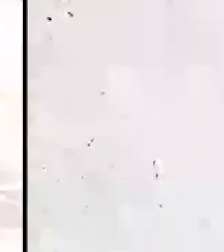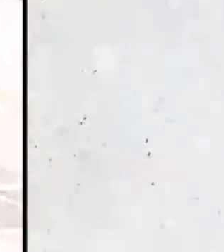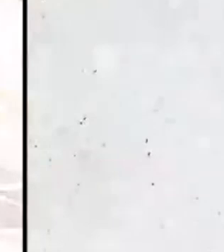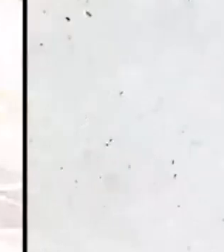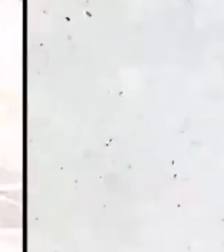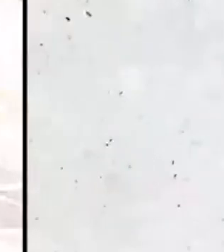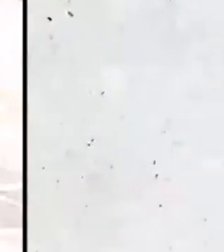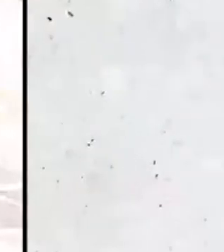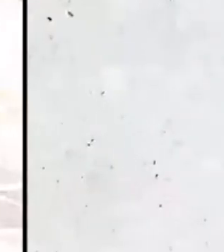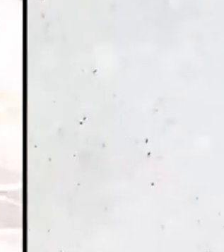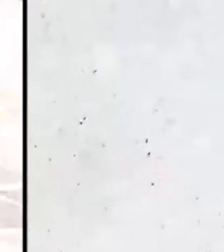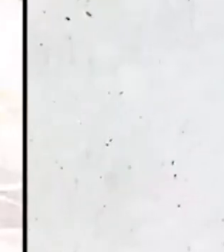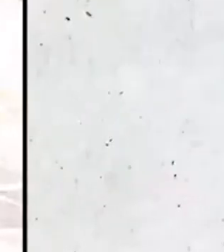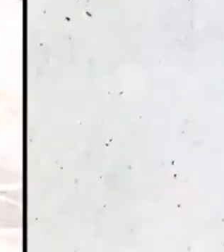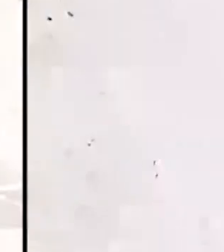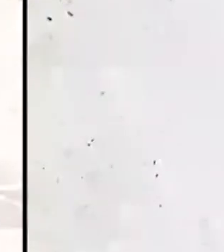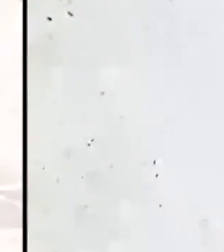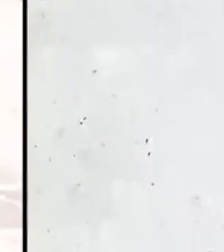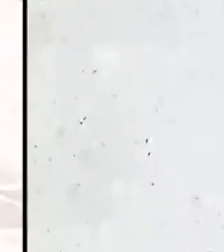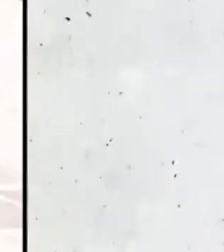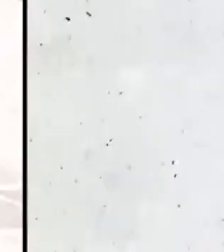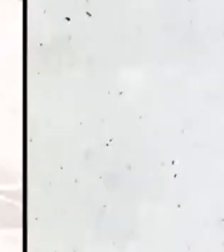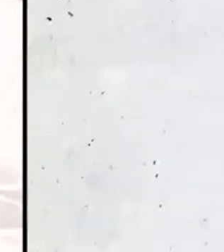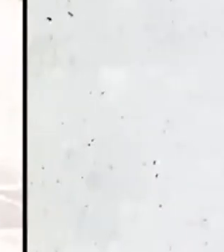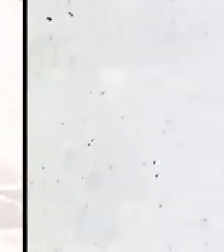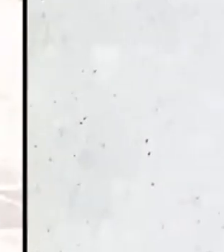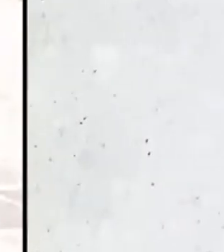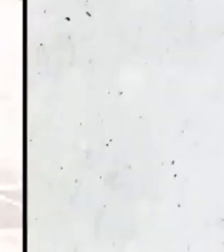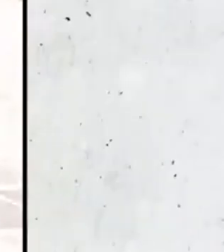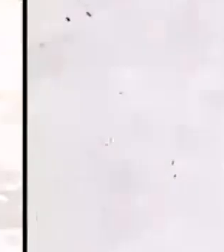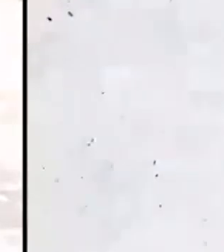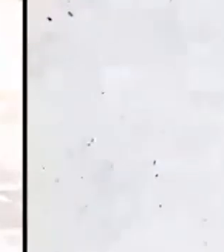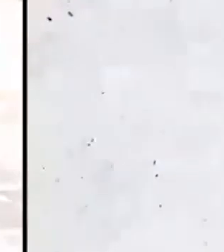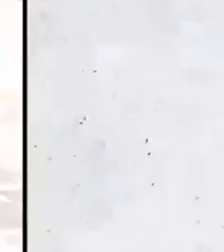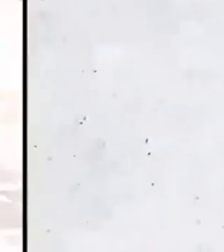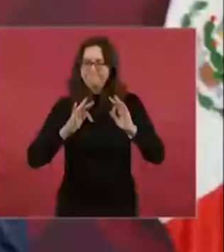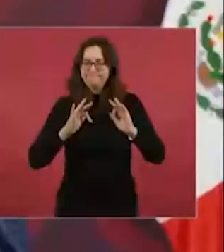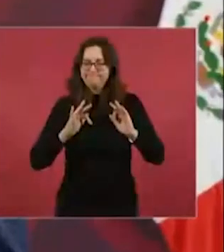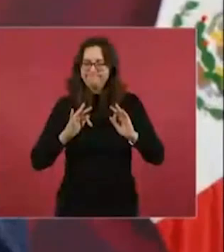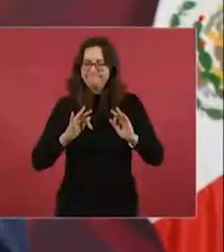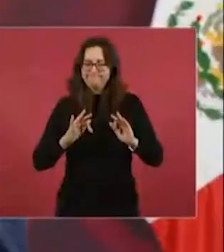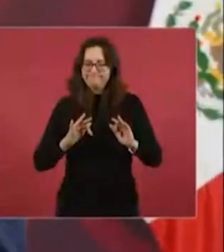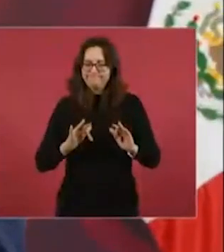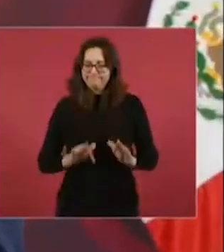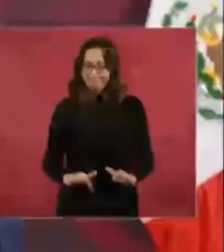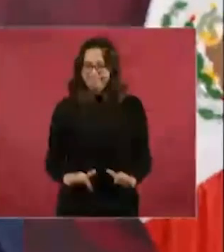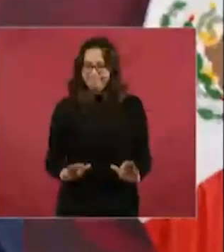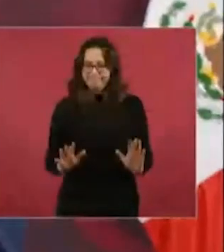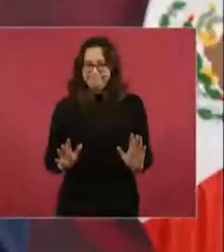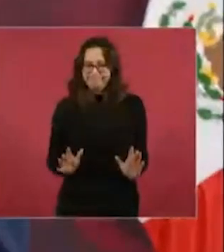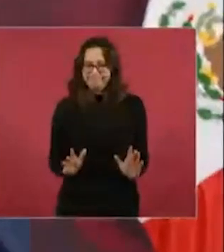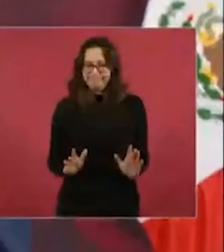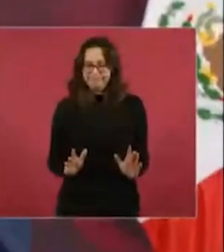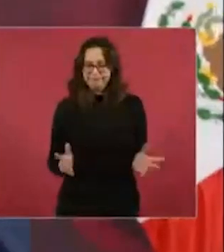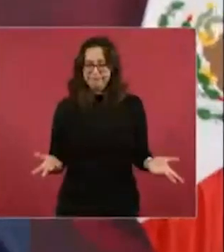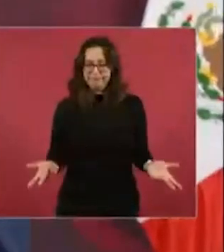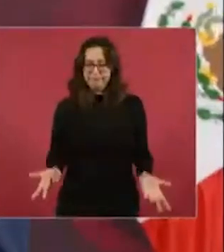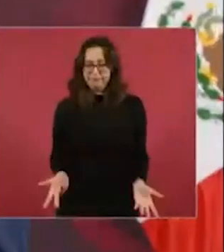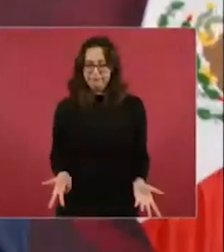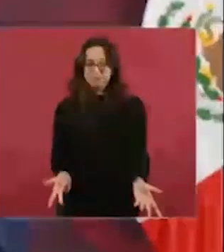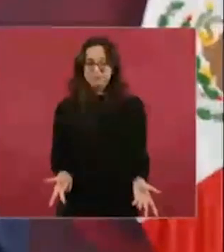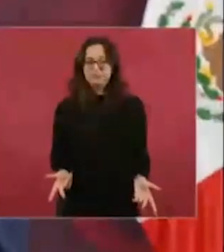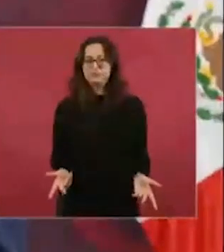mil pasajeros. El general Vallejo destacaba que esta obra está lista para entrar a